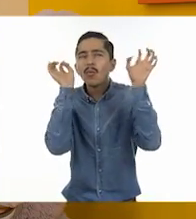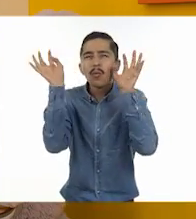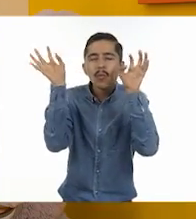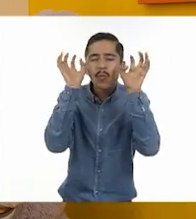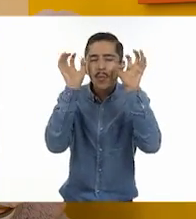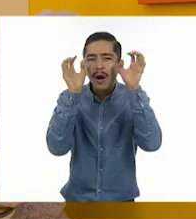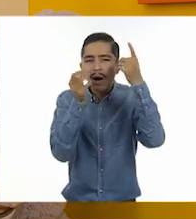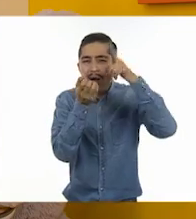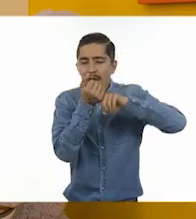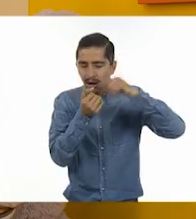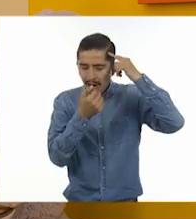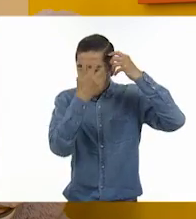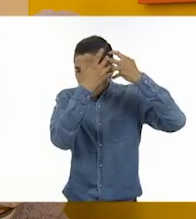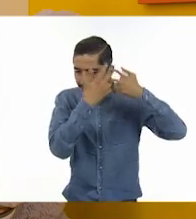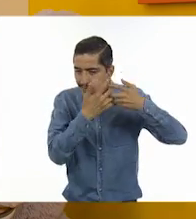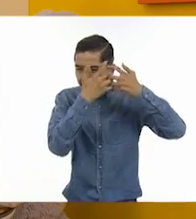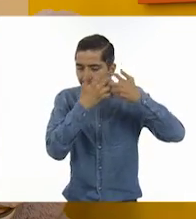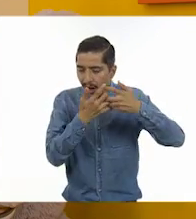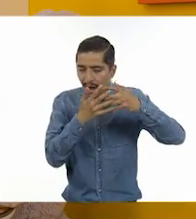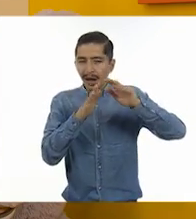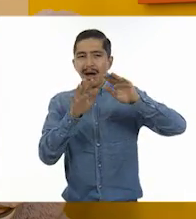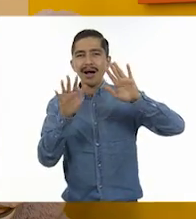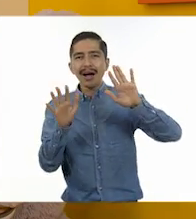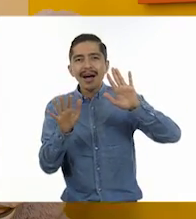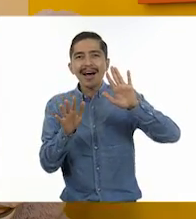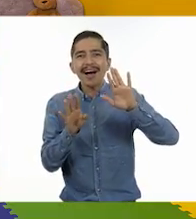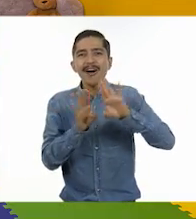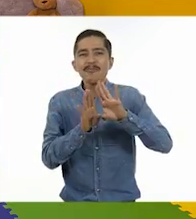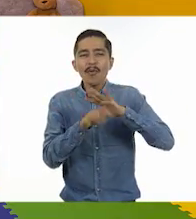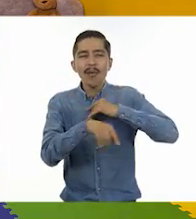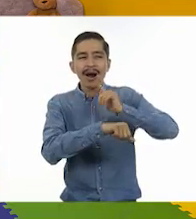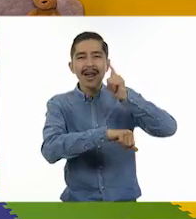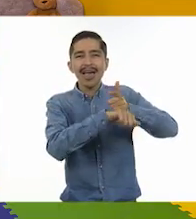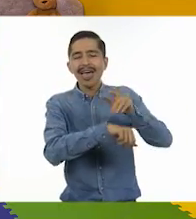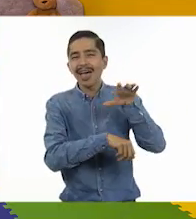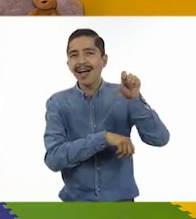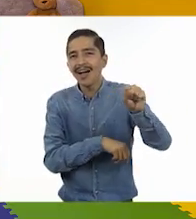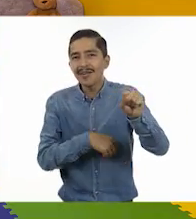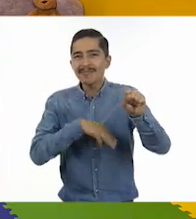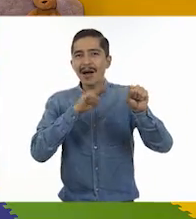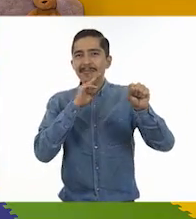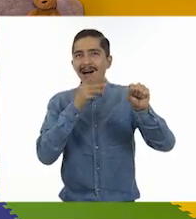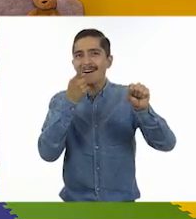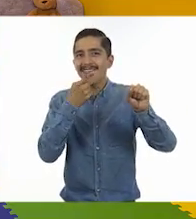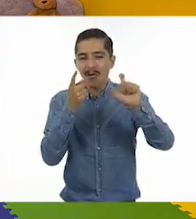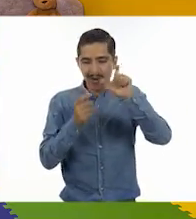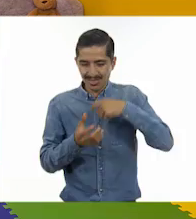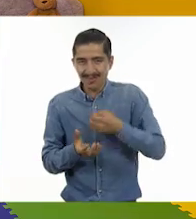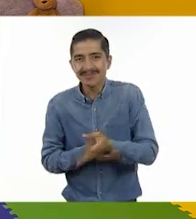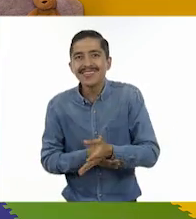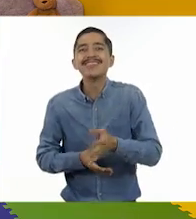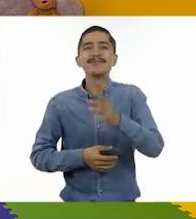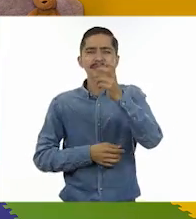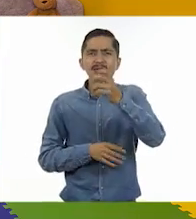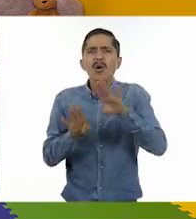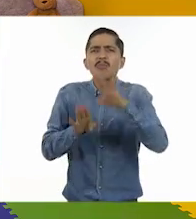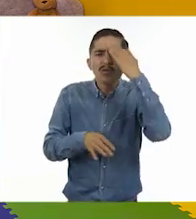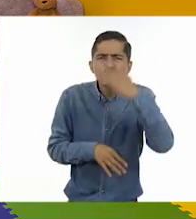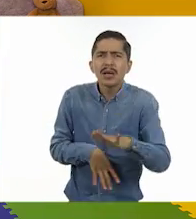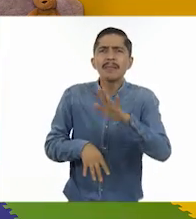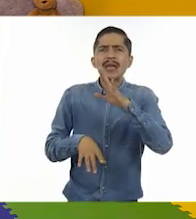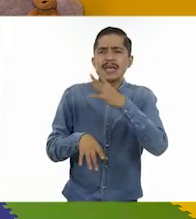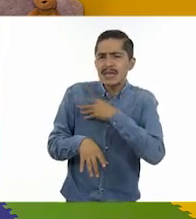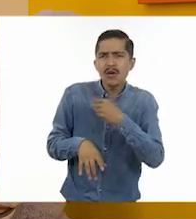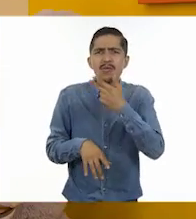procesar los sonidos y reconocer la lengua materna. ¿Y cómo pueden las madres embarazadas saber que su hija o hijo